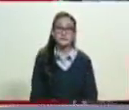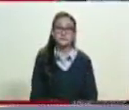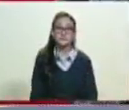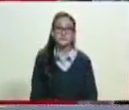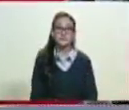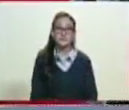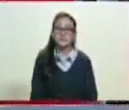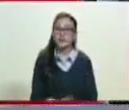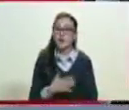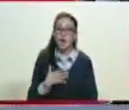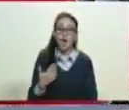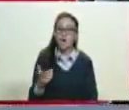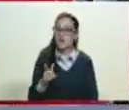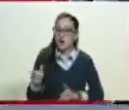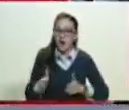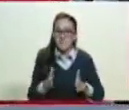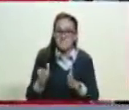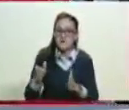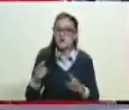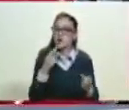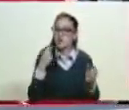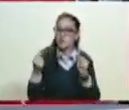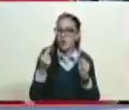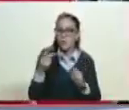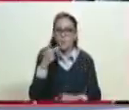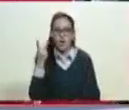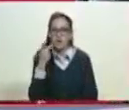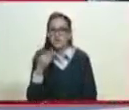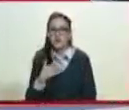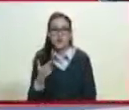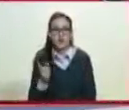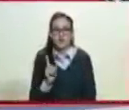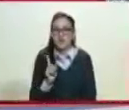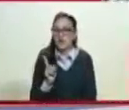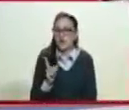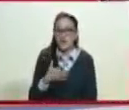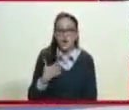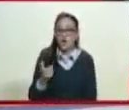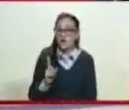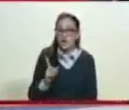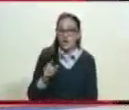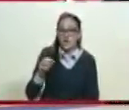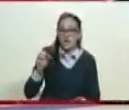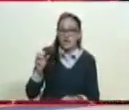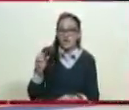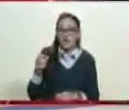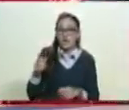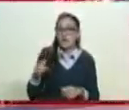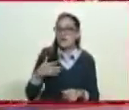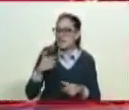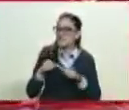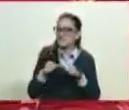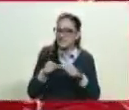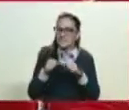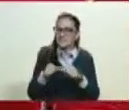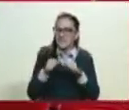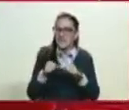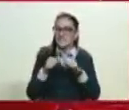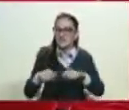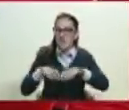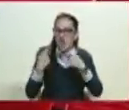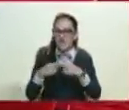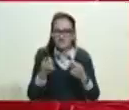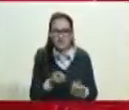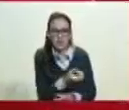que se niega a encontrar un camino para la acción política, que se niega a renunciar a la violencia criminal, a